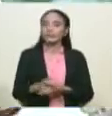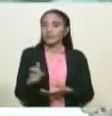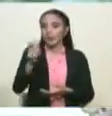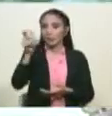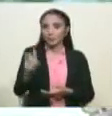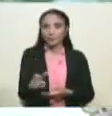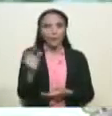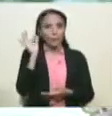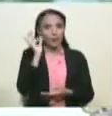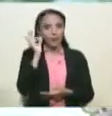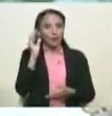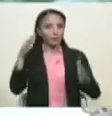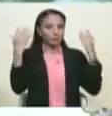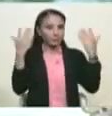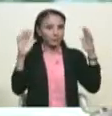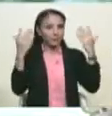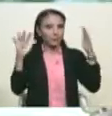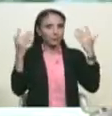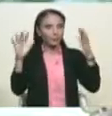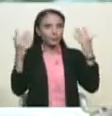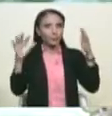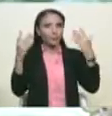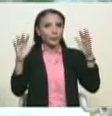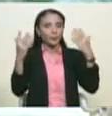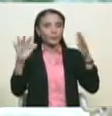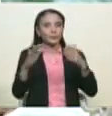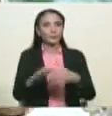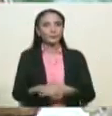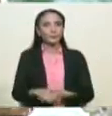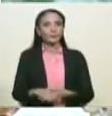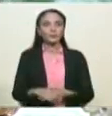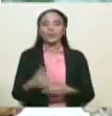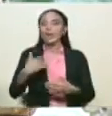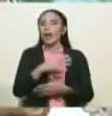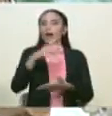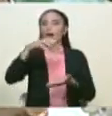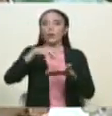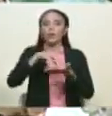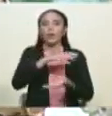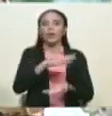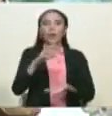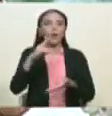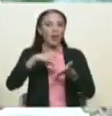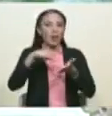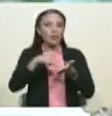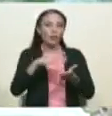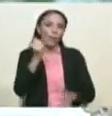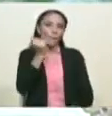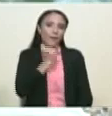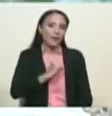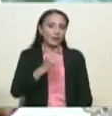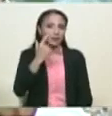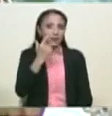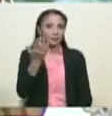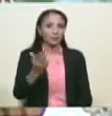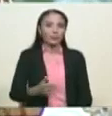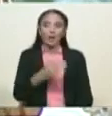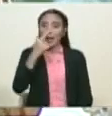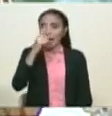un aplauso y un reconocimiento allá en Valencia, Estado Carabobo. Hace un año aprobé